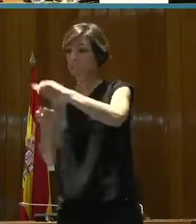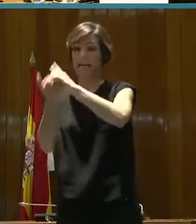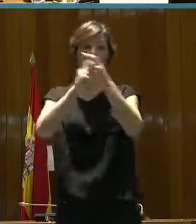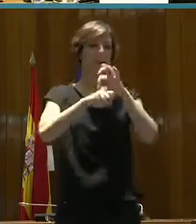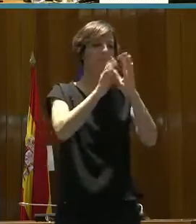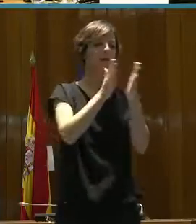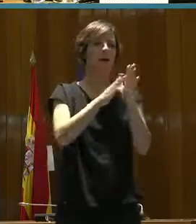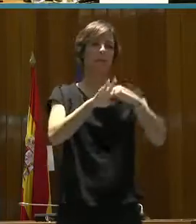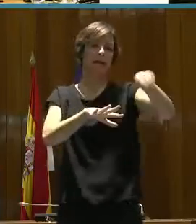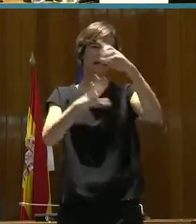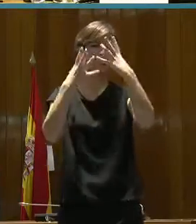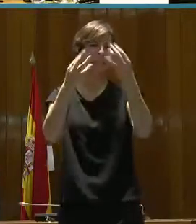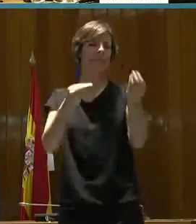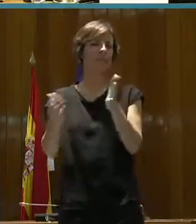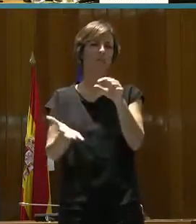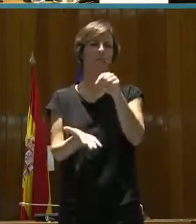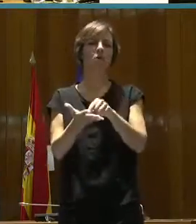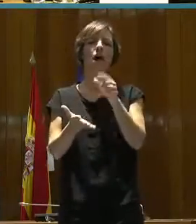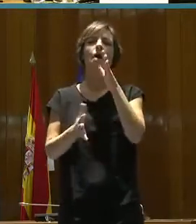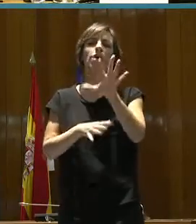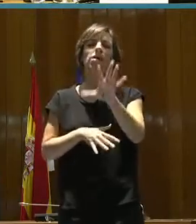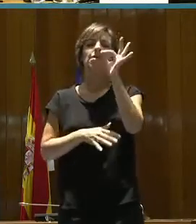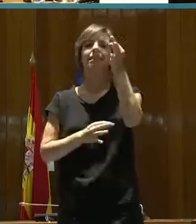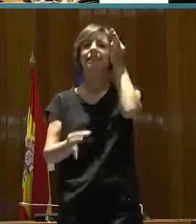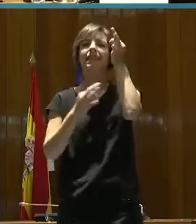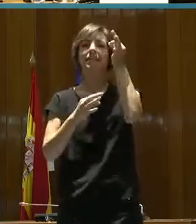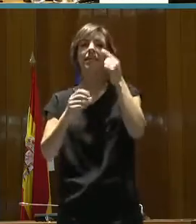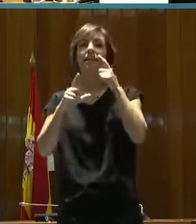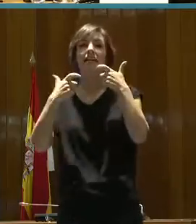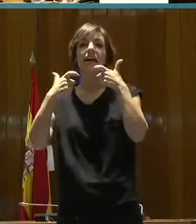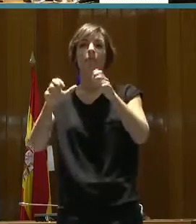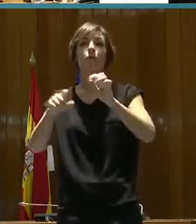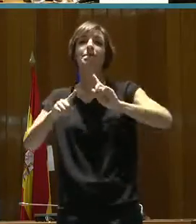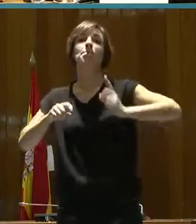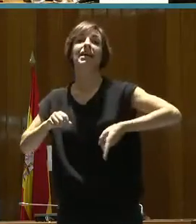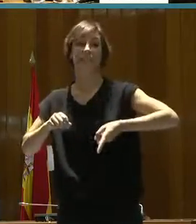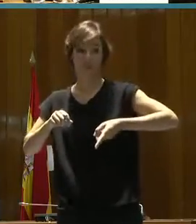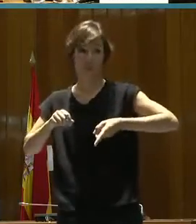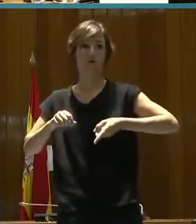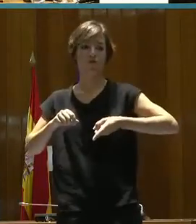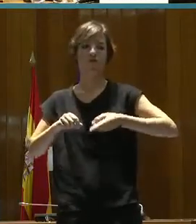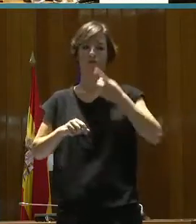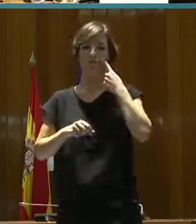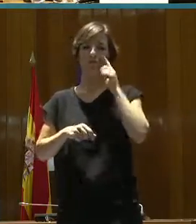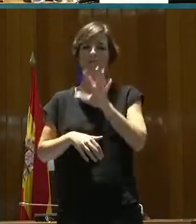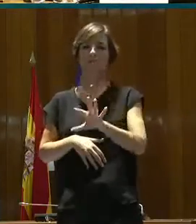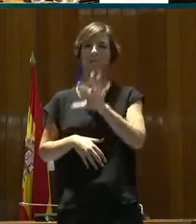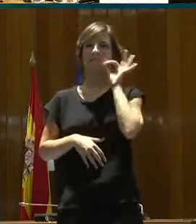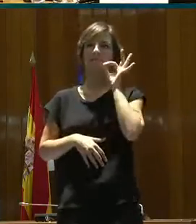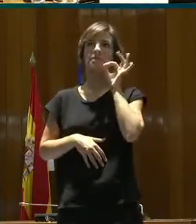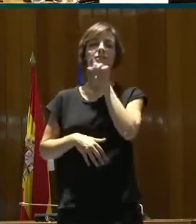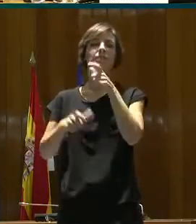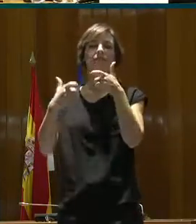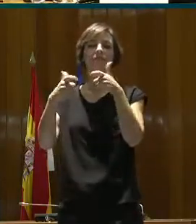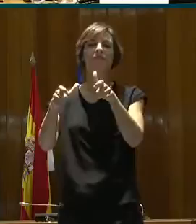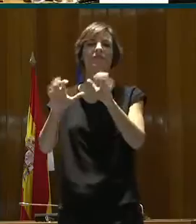a centrarnos en un aspecto de detalle dentro del capítulo de los imperativos. La subsección que se dedica